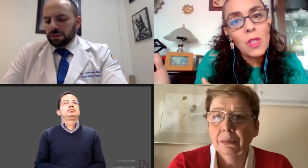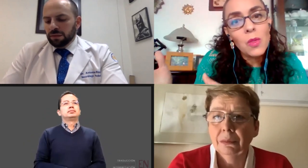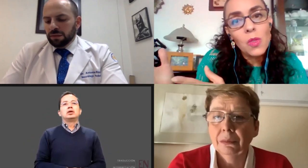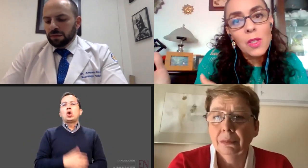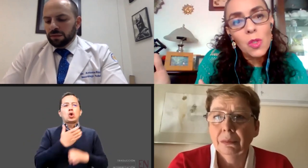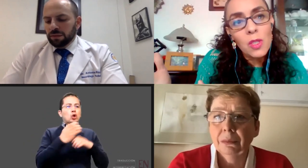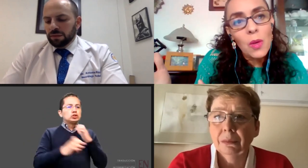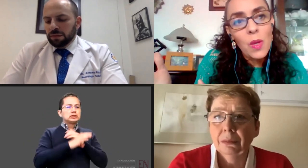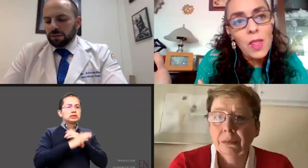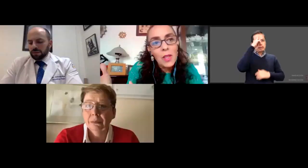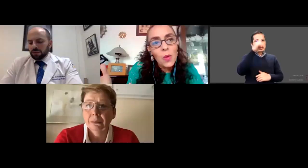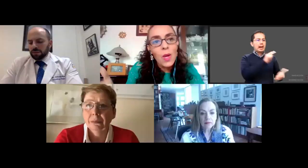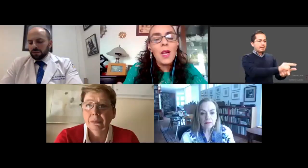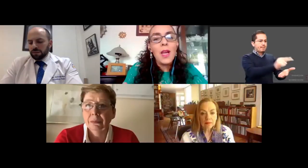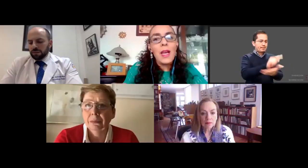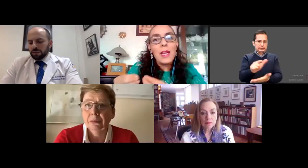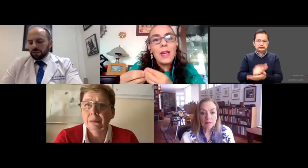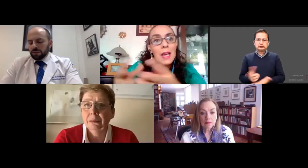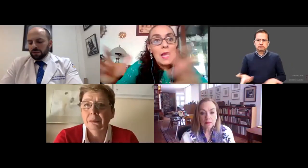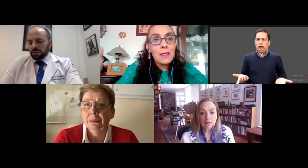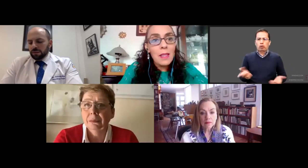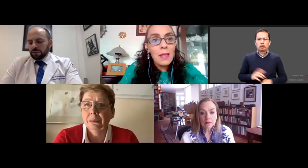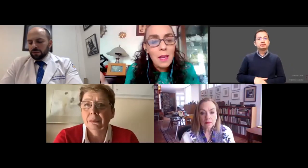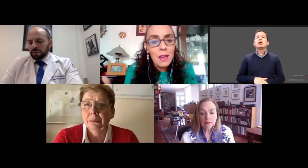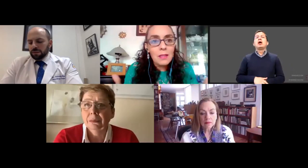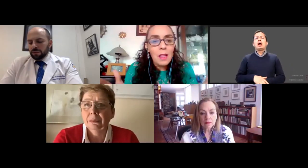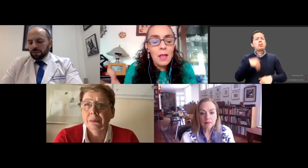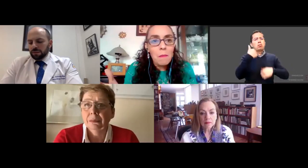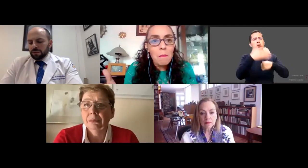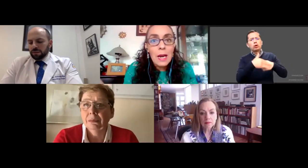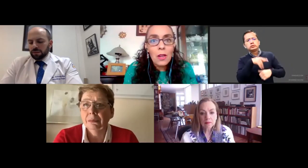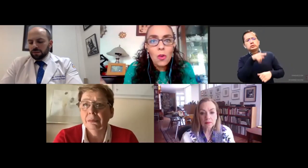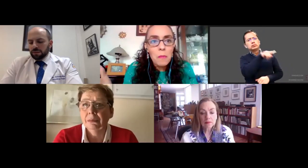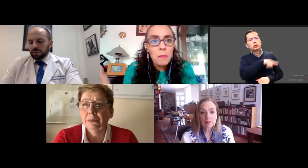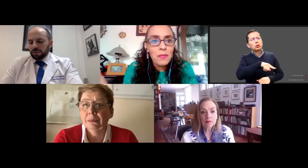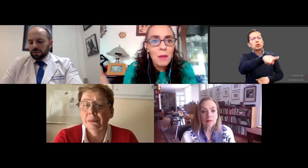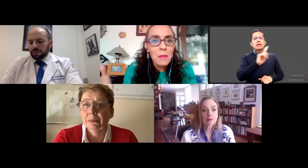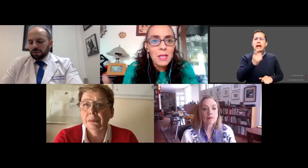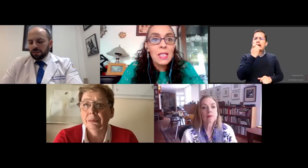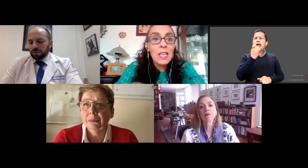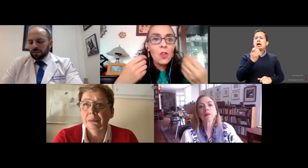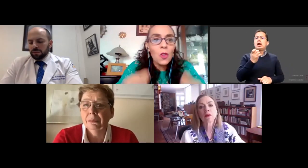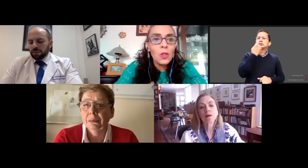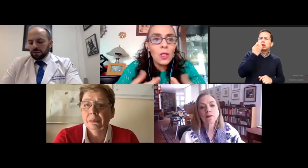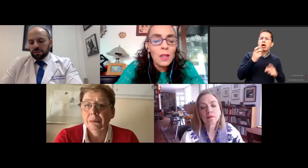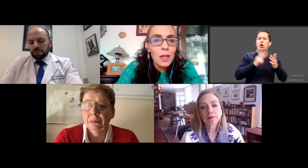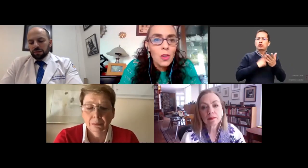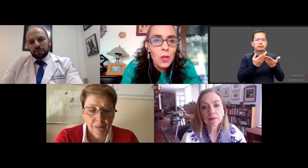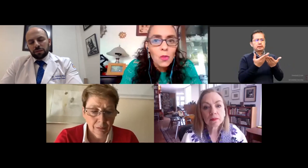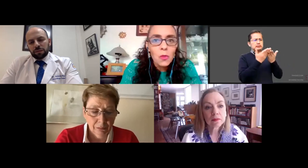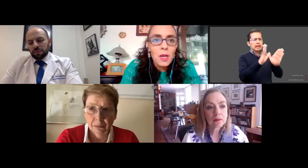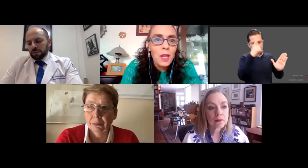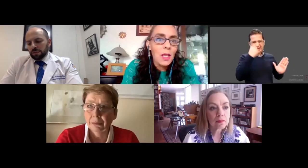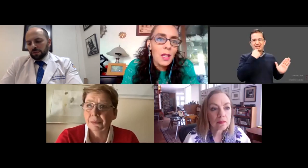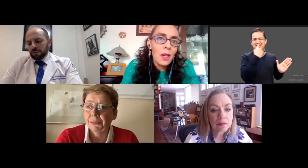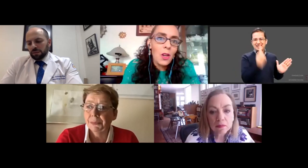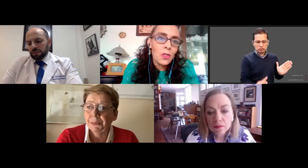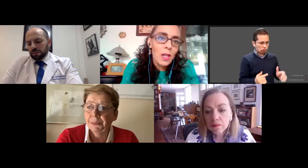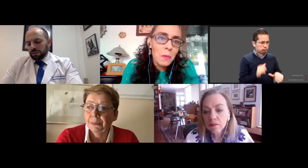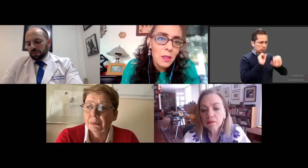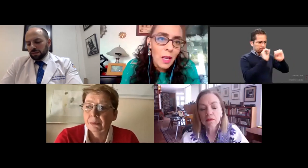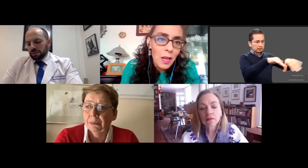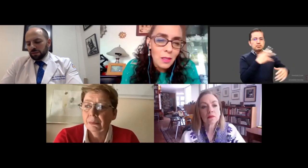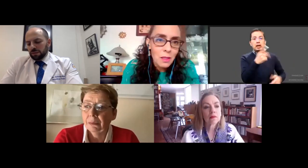los niños a sus centros de cuidado en este marco de pandemia si no tienen los recursos para adquirir